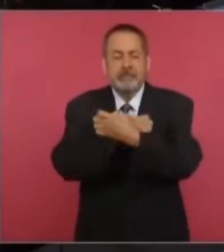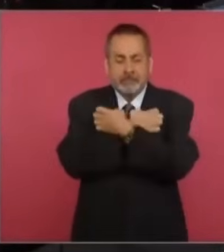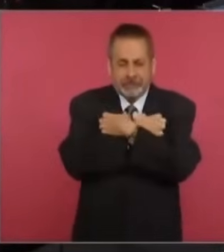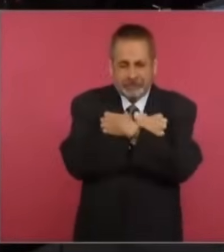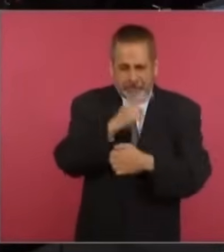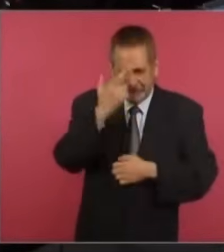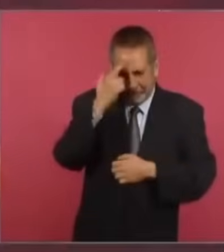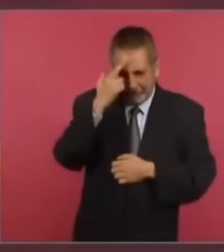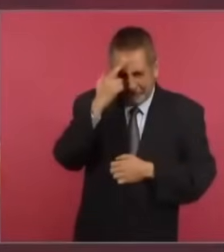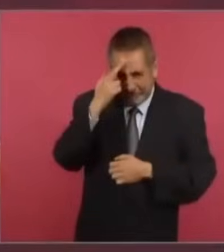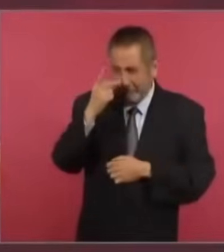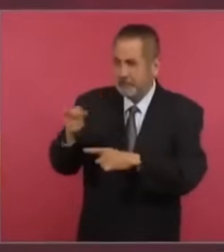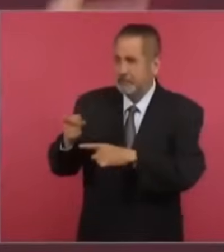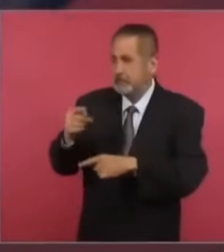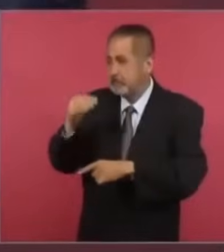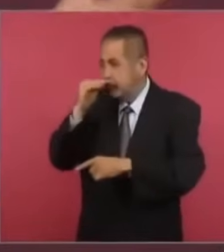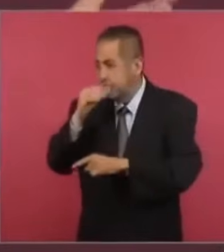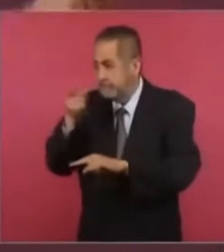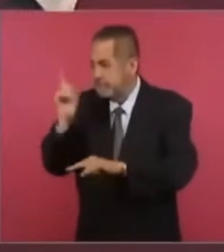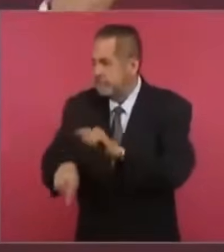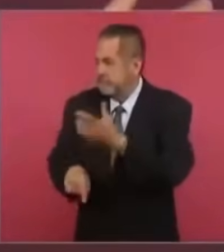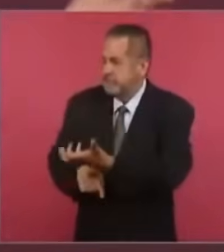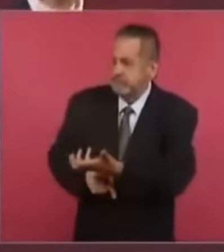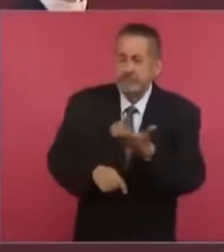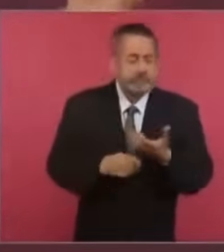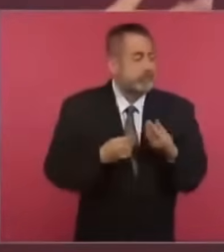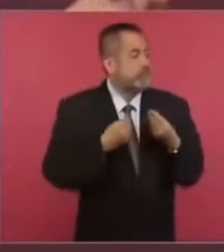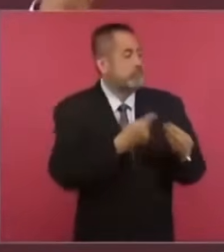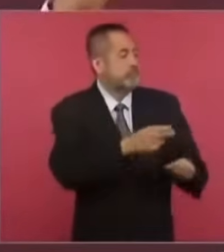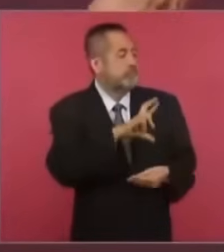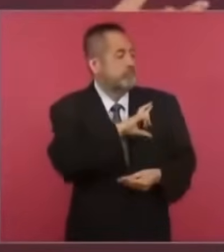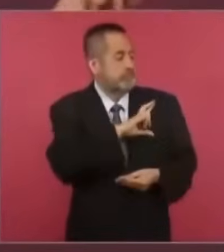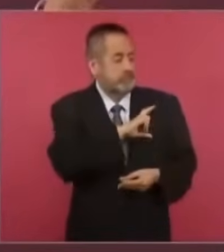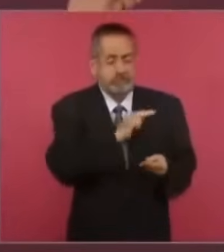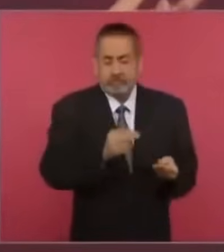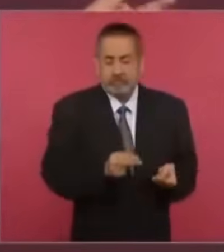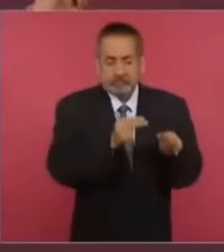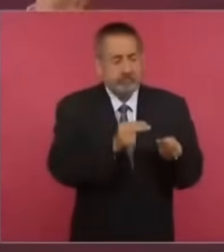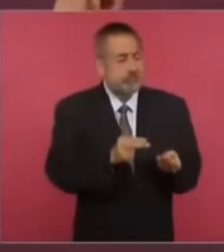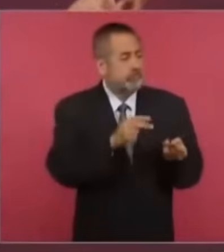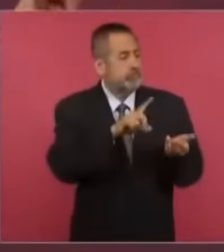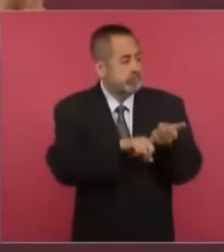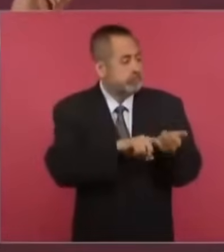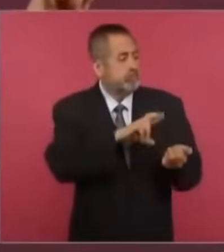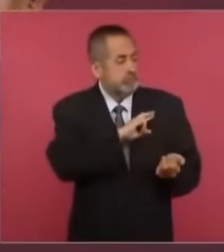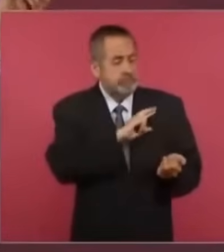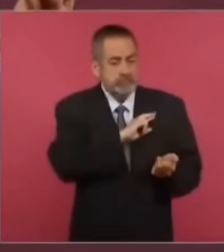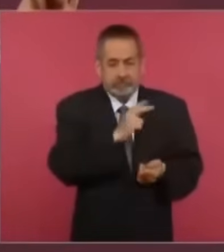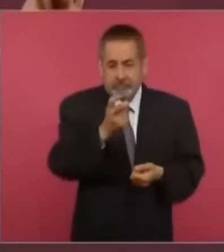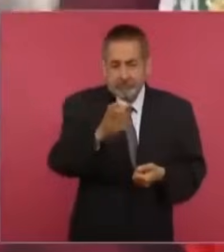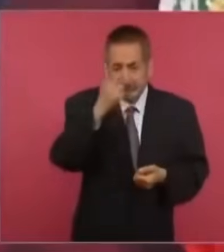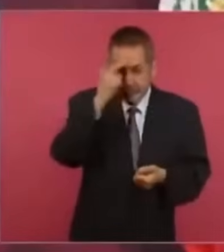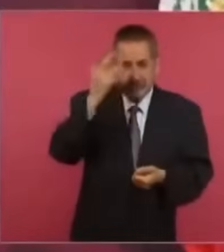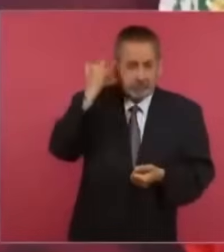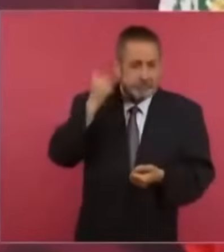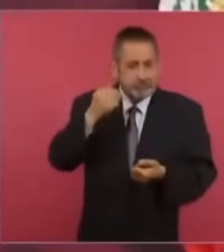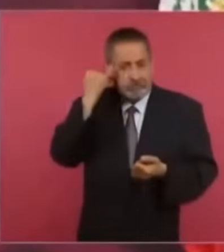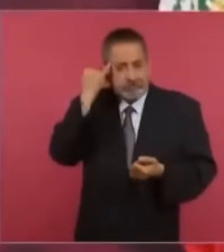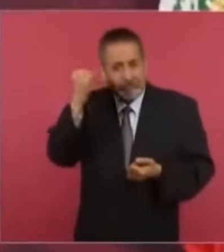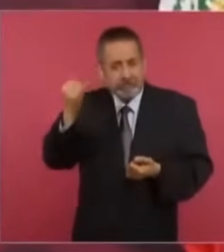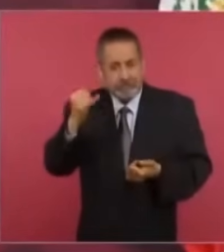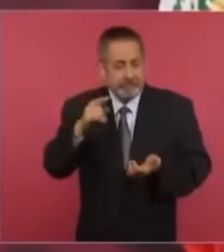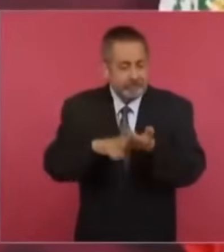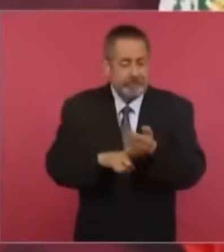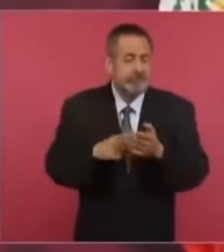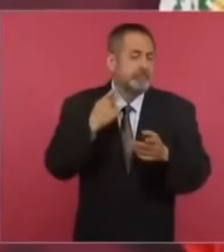La privatización de la educación y la privatización de todo, de la entrega de todos los bienes, porque esa fue la